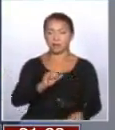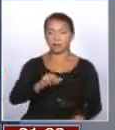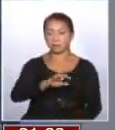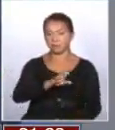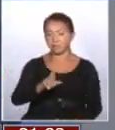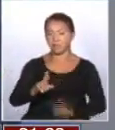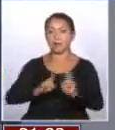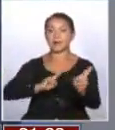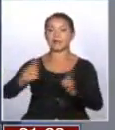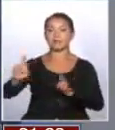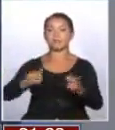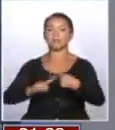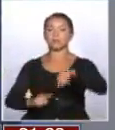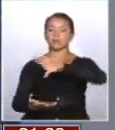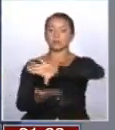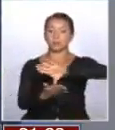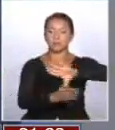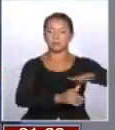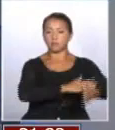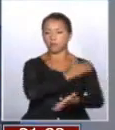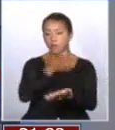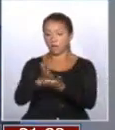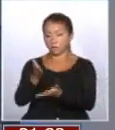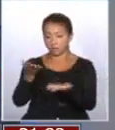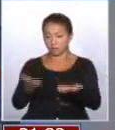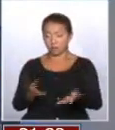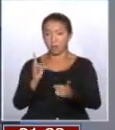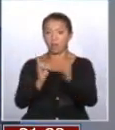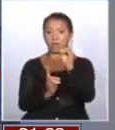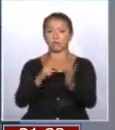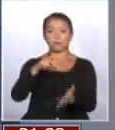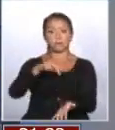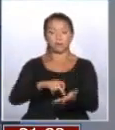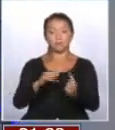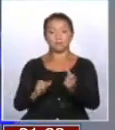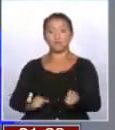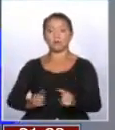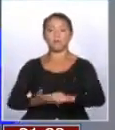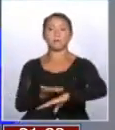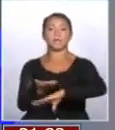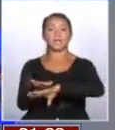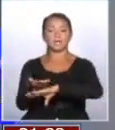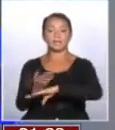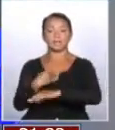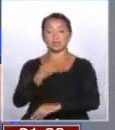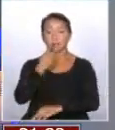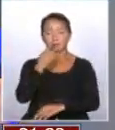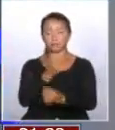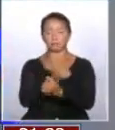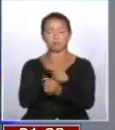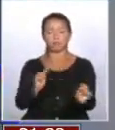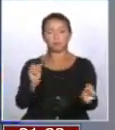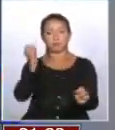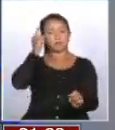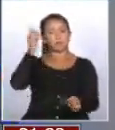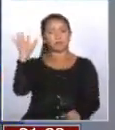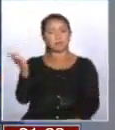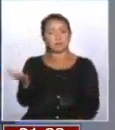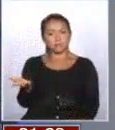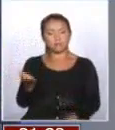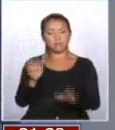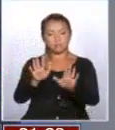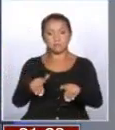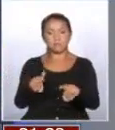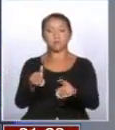Relaciones Exteriores. Hasta ahora, algunos parlamentarios podían pedir, algo que me parece inexplicable, no tiene sentido, ese